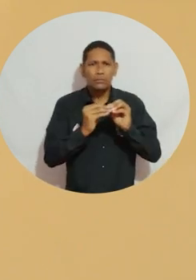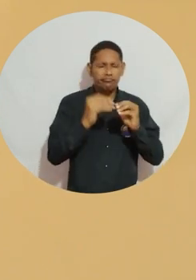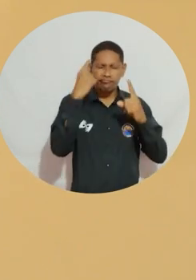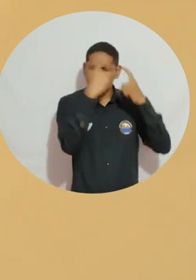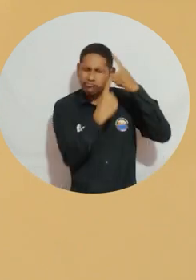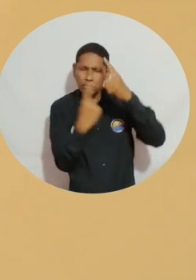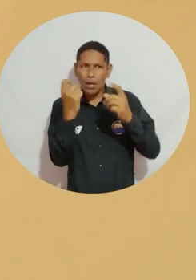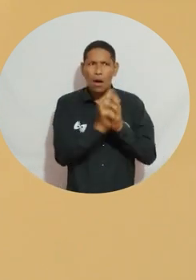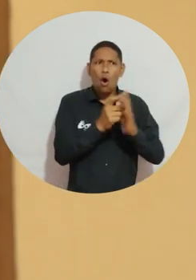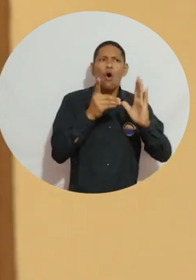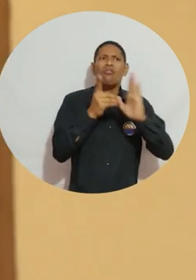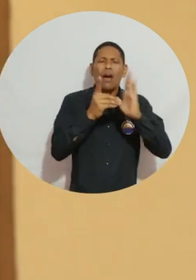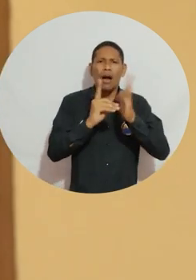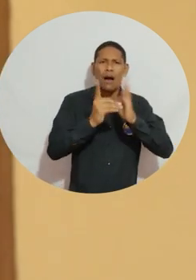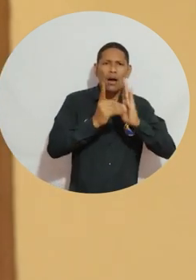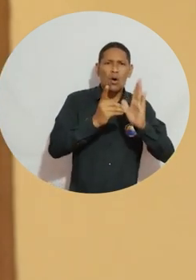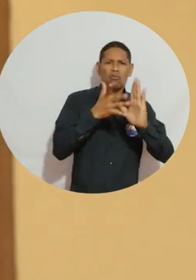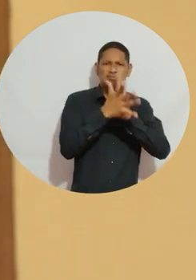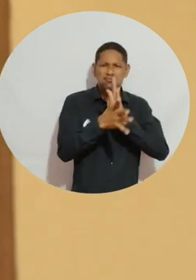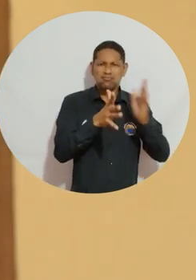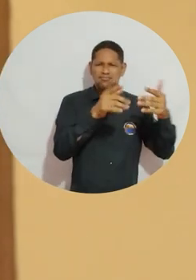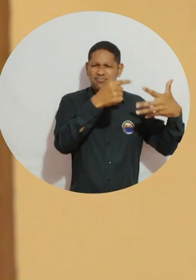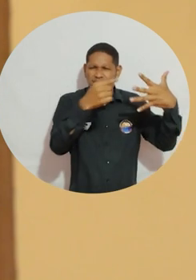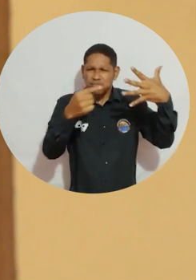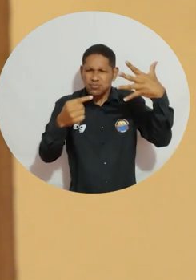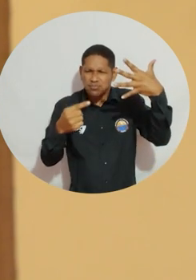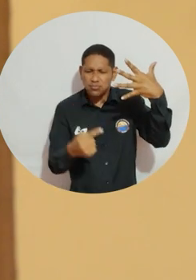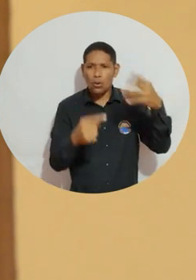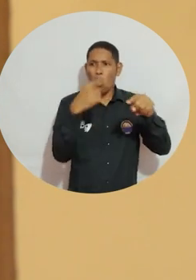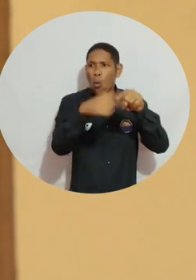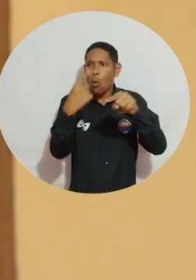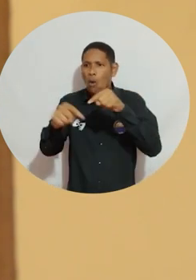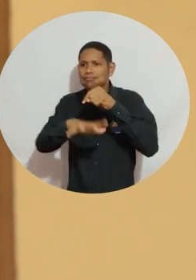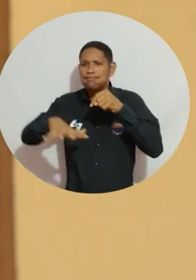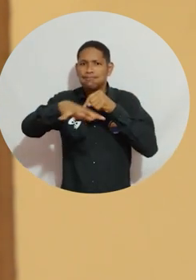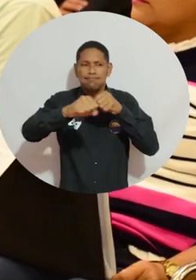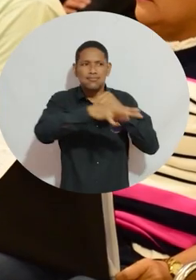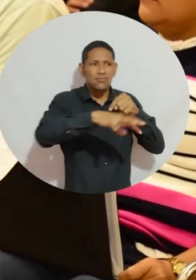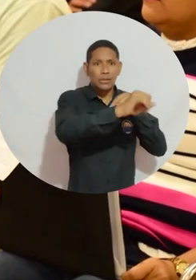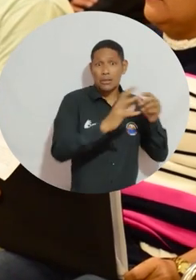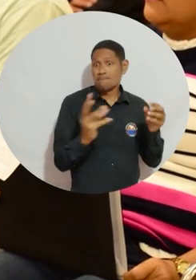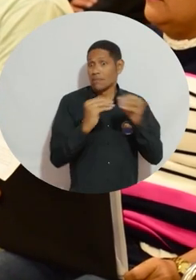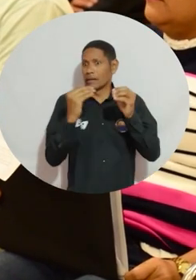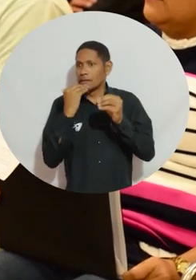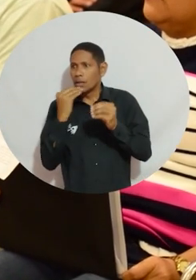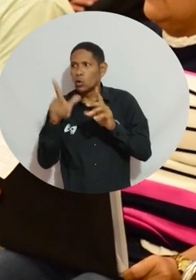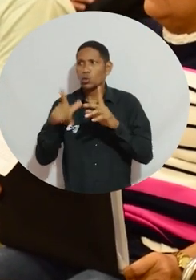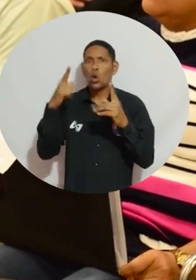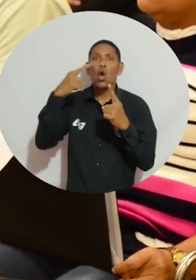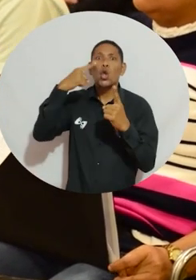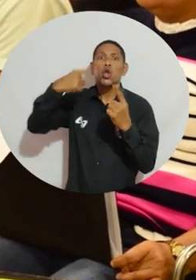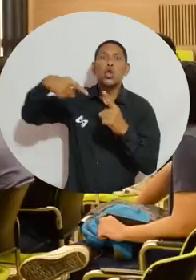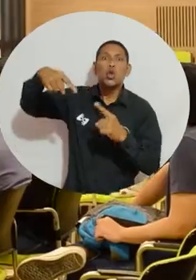para el desarrollo de aplicaciones, análisis de información a partir del procesamiento de lenguaje natural que nos pueden servir para diferentes espacios, por ejemplo, para